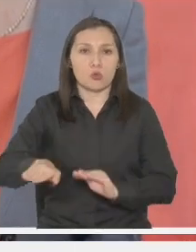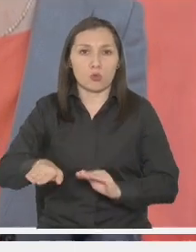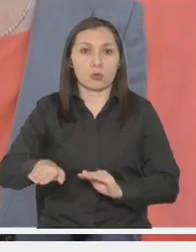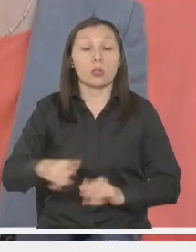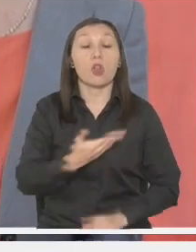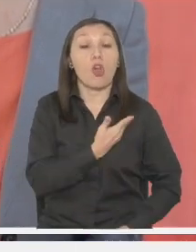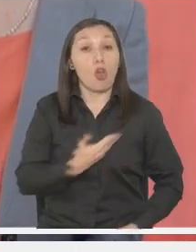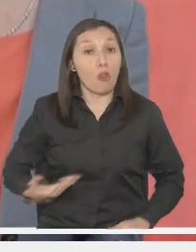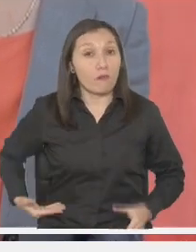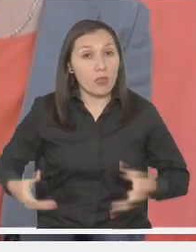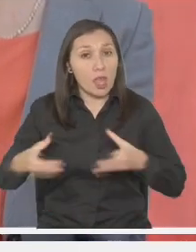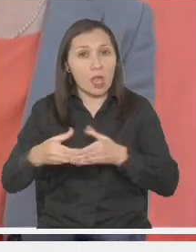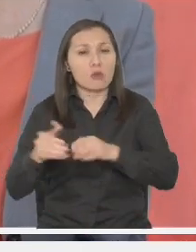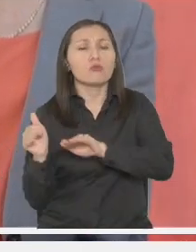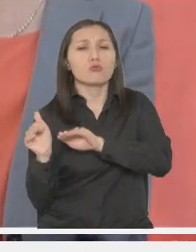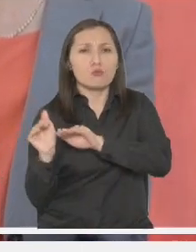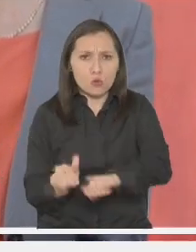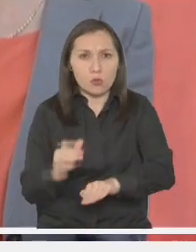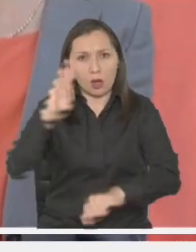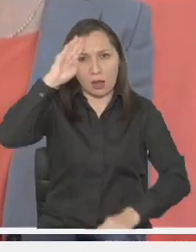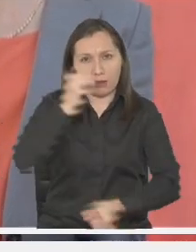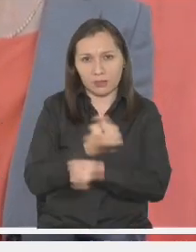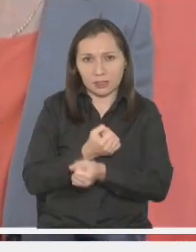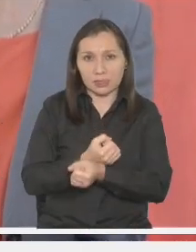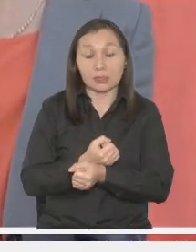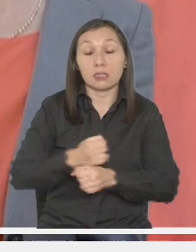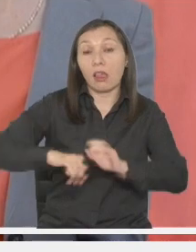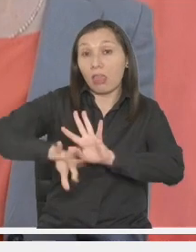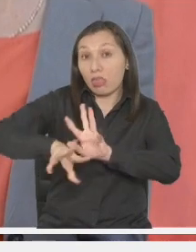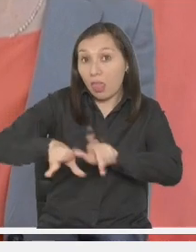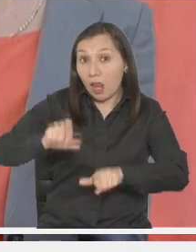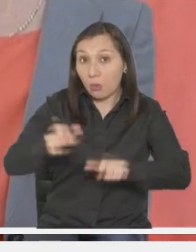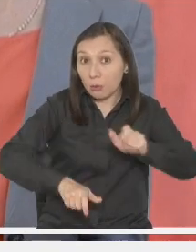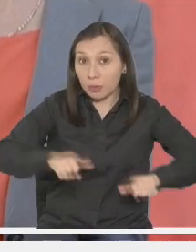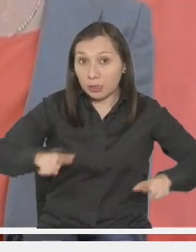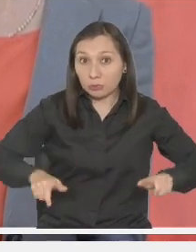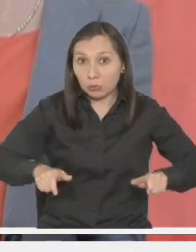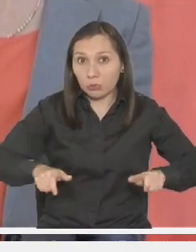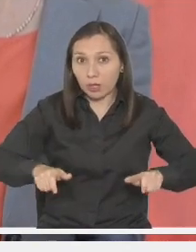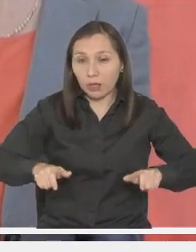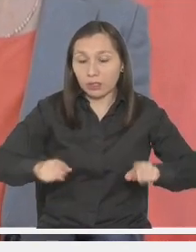que el gobierno los respalda y que los delincuentes